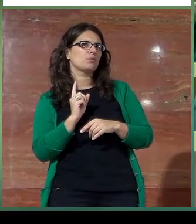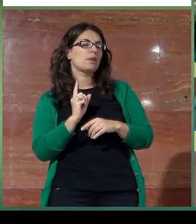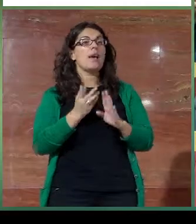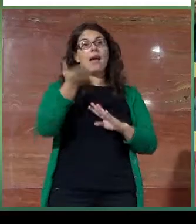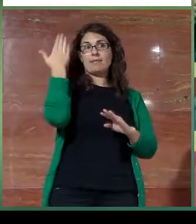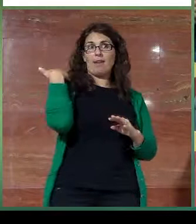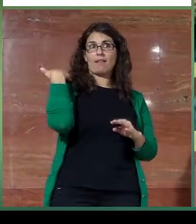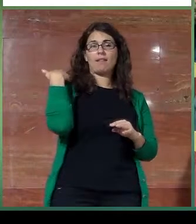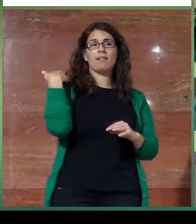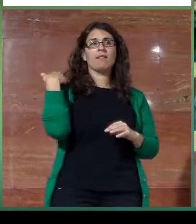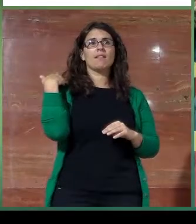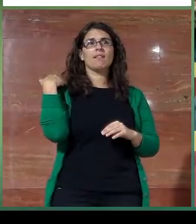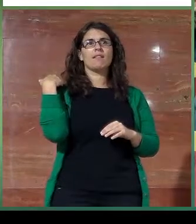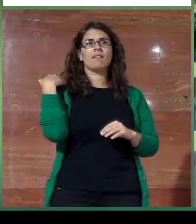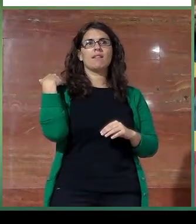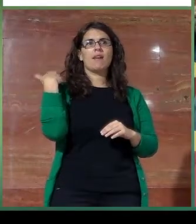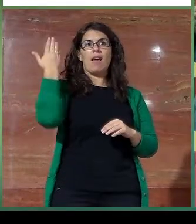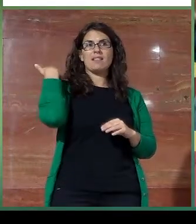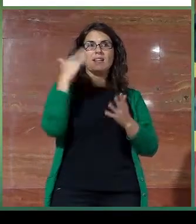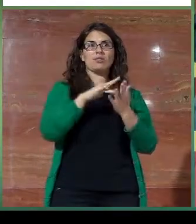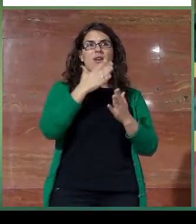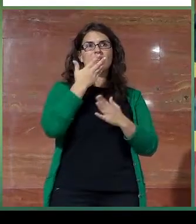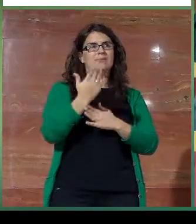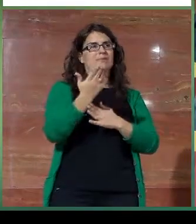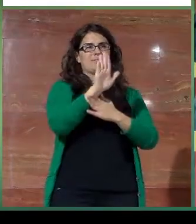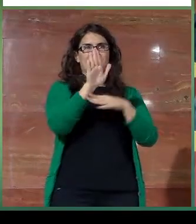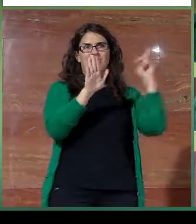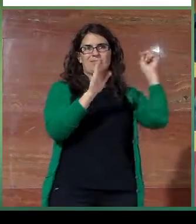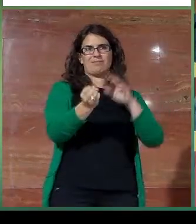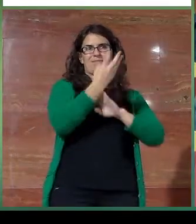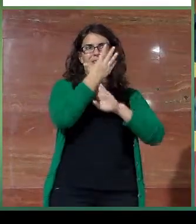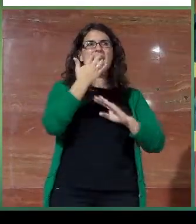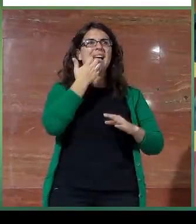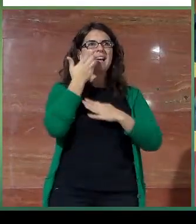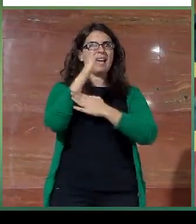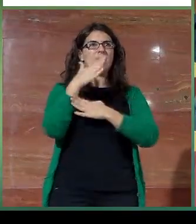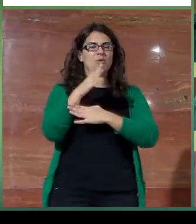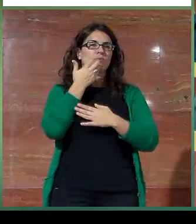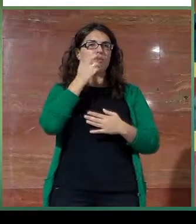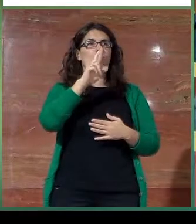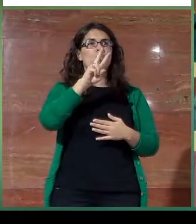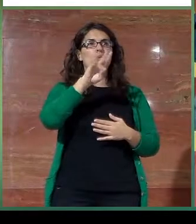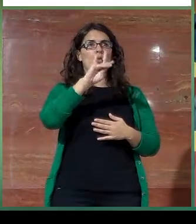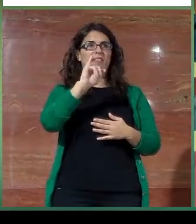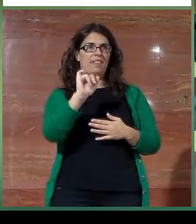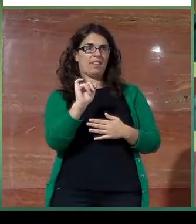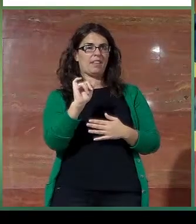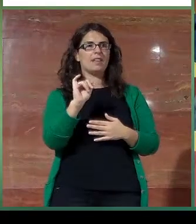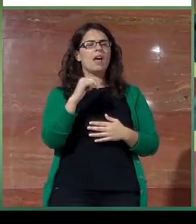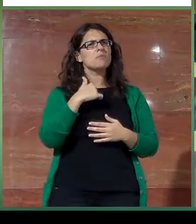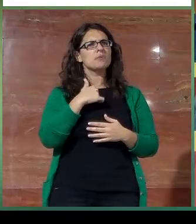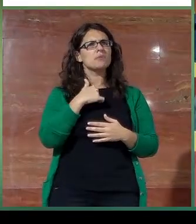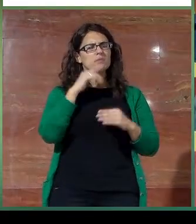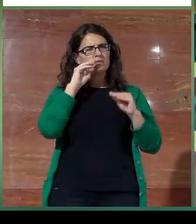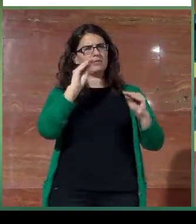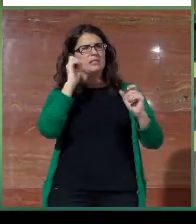Ayer, cuando ponían unos ejemplos, señor Rudy, a mí me llamó mucho la atención porque me